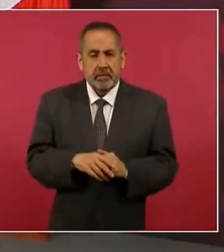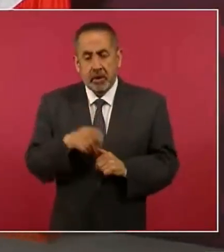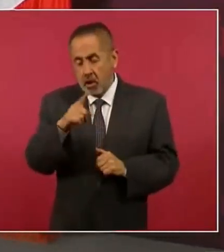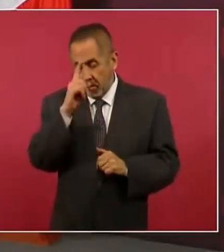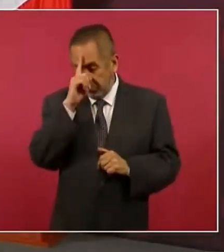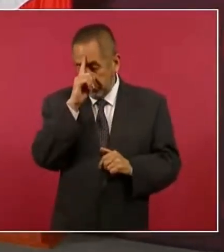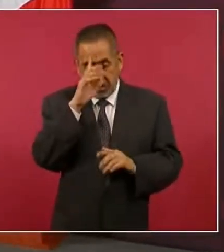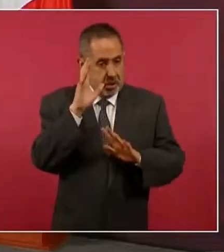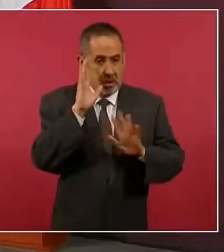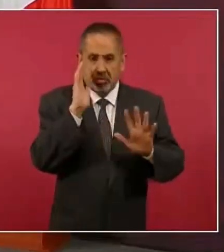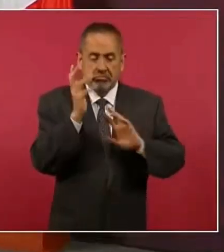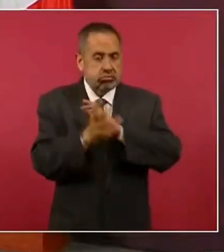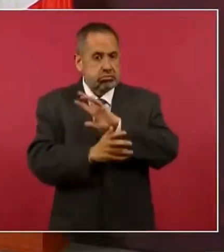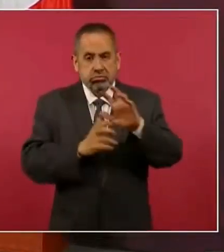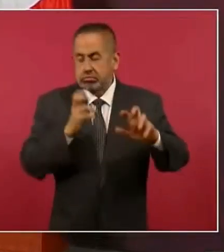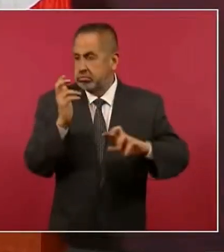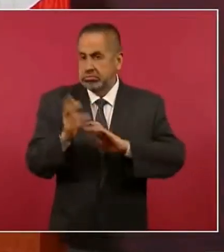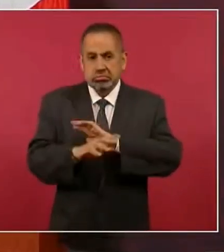vuelve loca